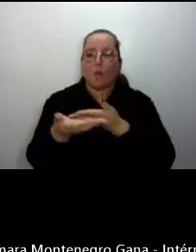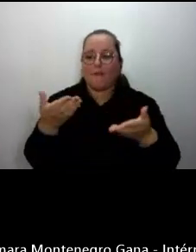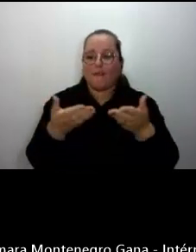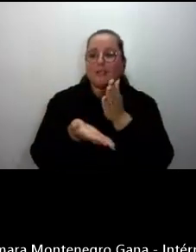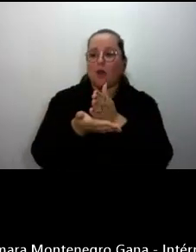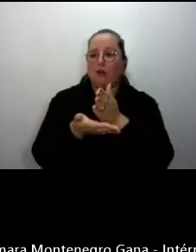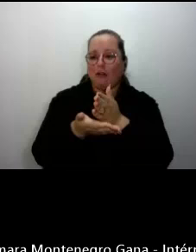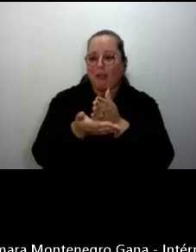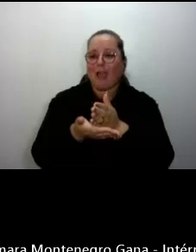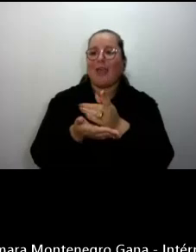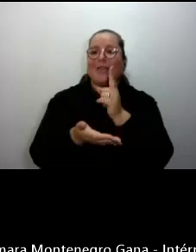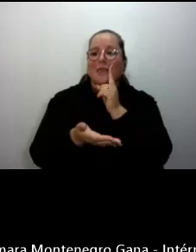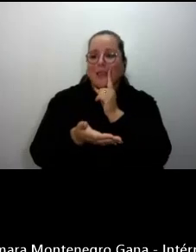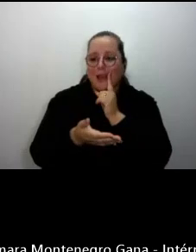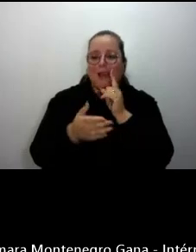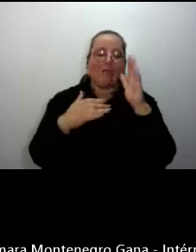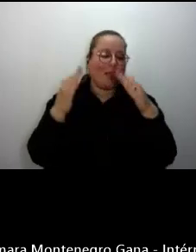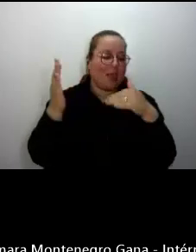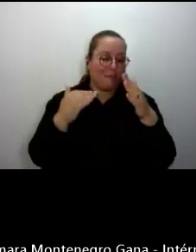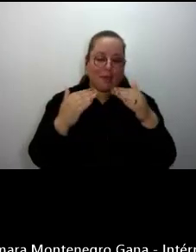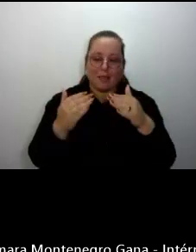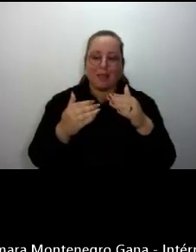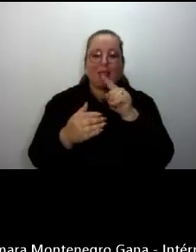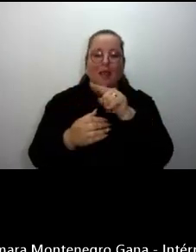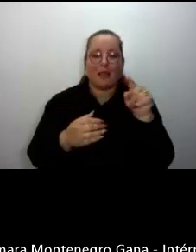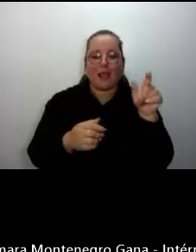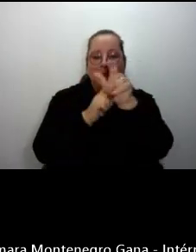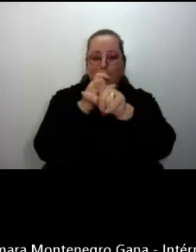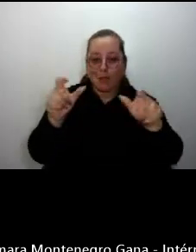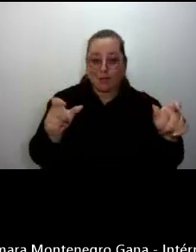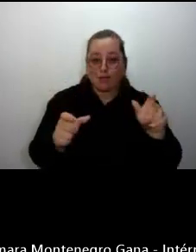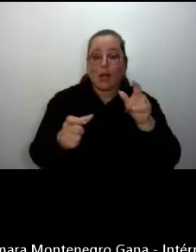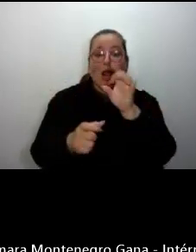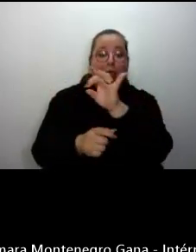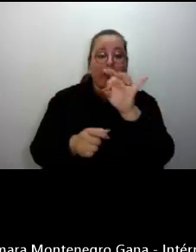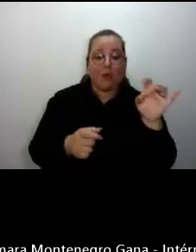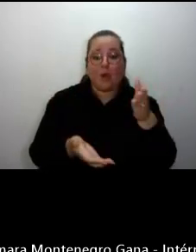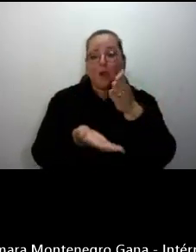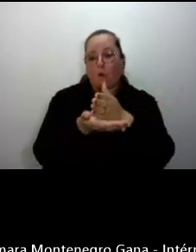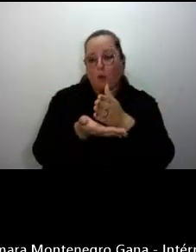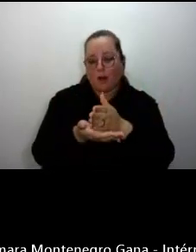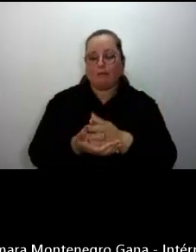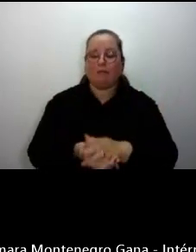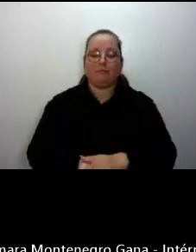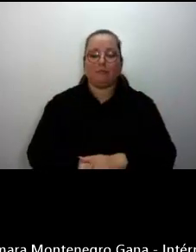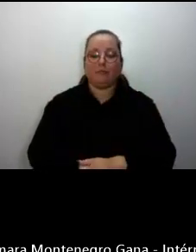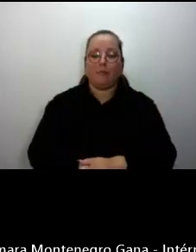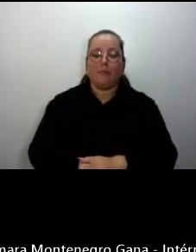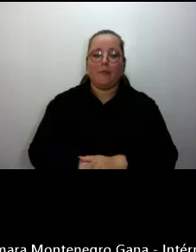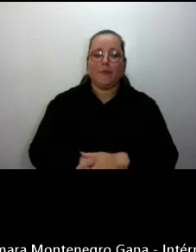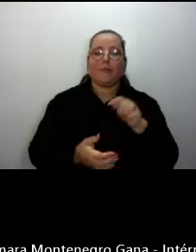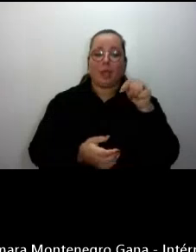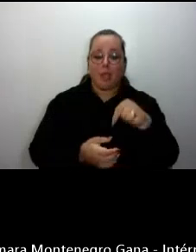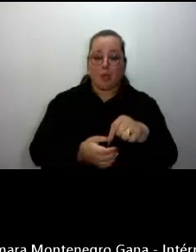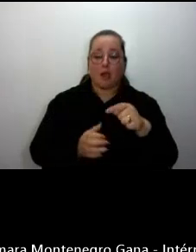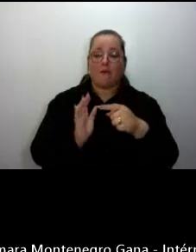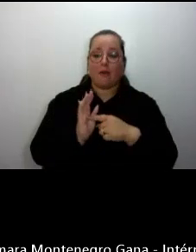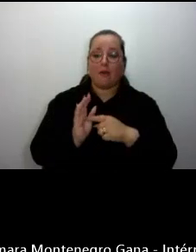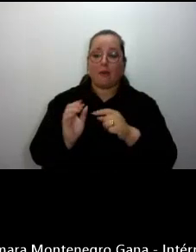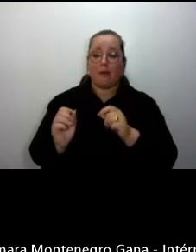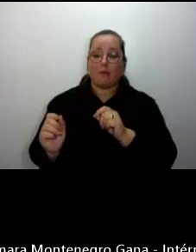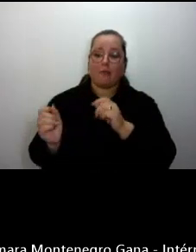¿cierto?, de la conformación o de los recursos humanos disponibles en cada uno de los establecimientos. A continuación, les voy a dejar